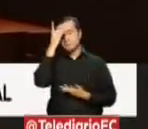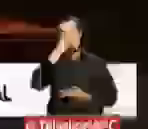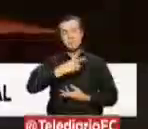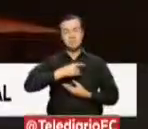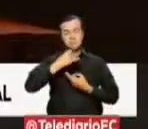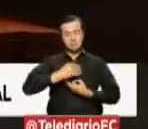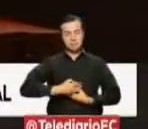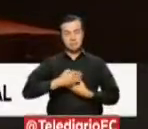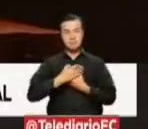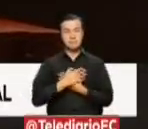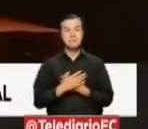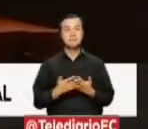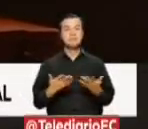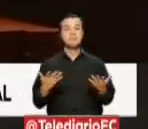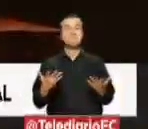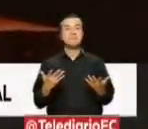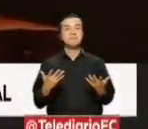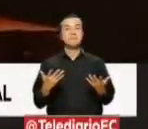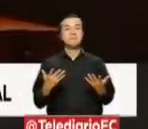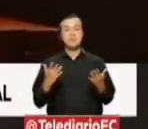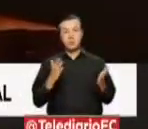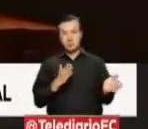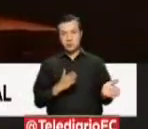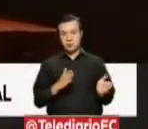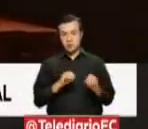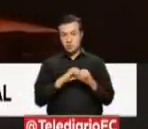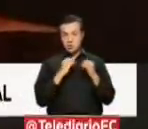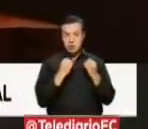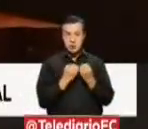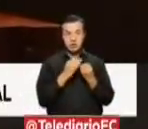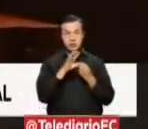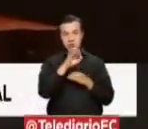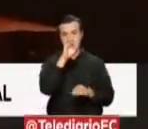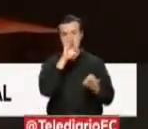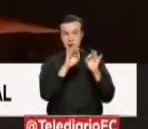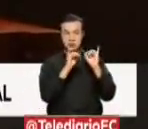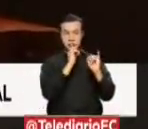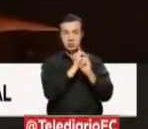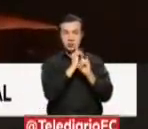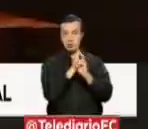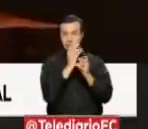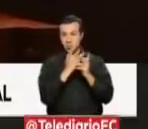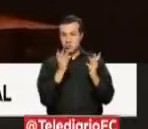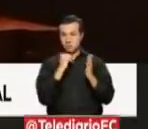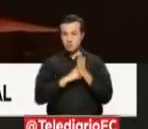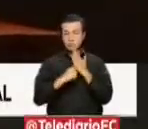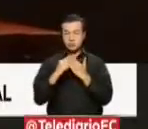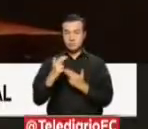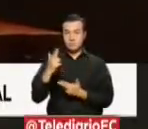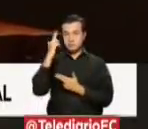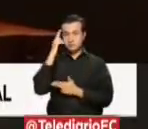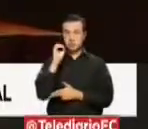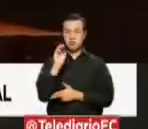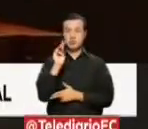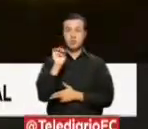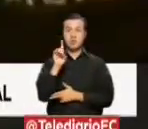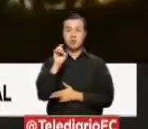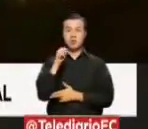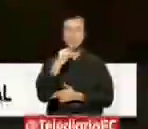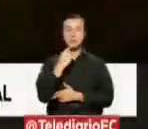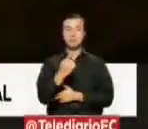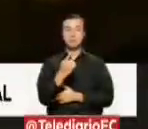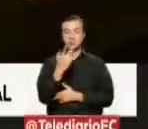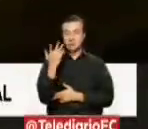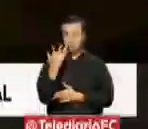decisiones con organismos, con representantes multifuncionales. El ministro de Defensa, Osvaldo Jarrín, mencionó